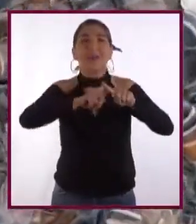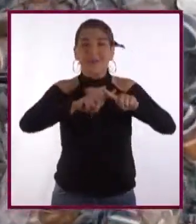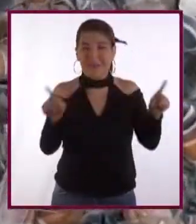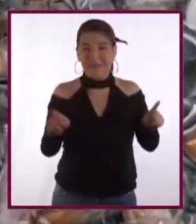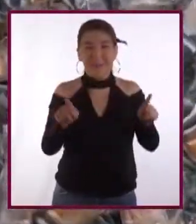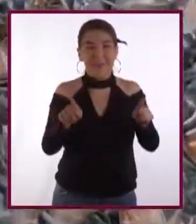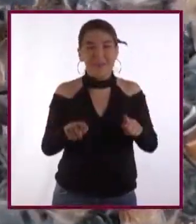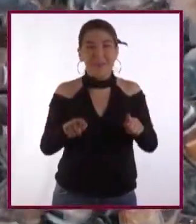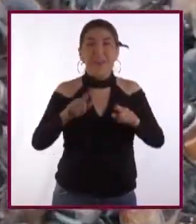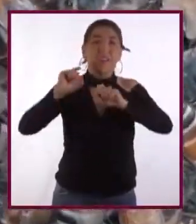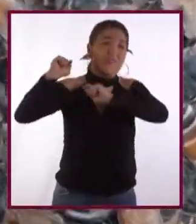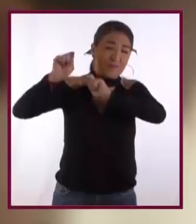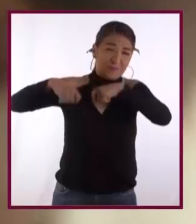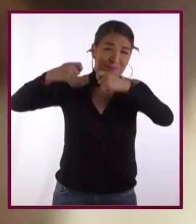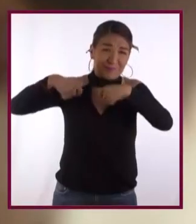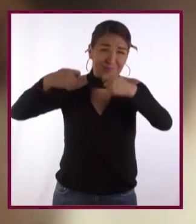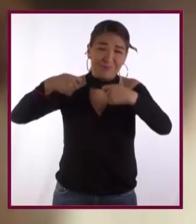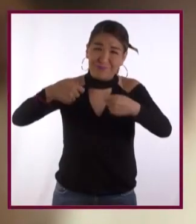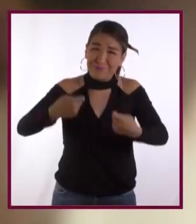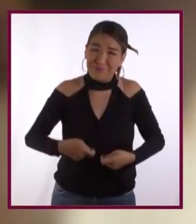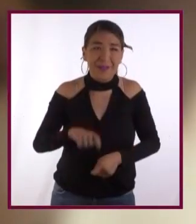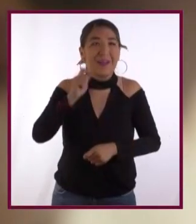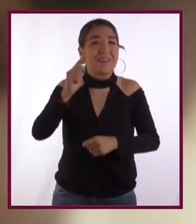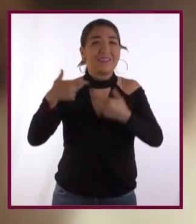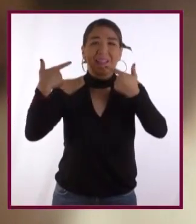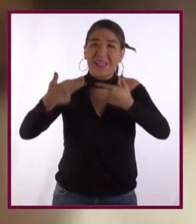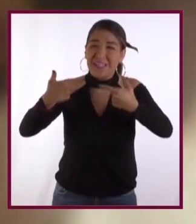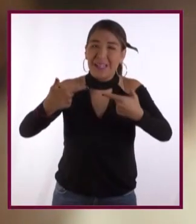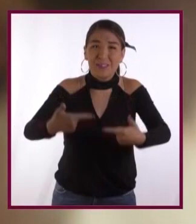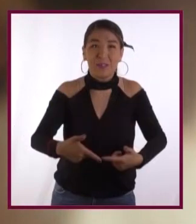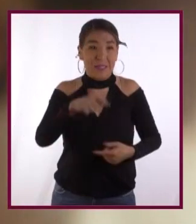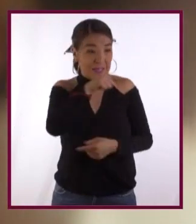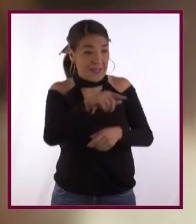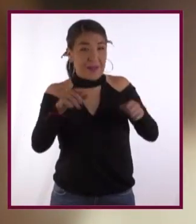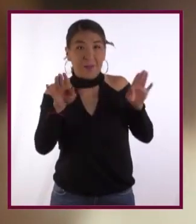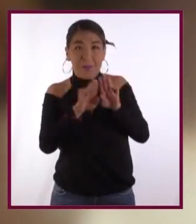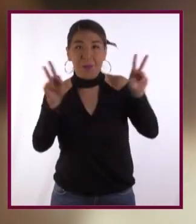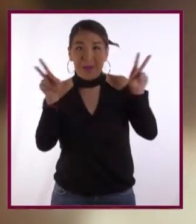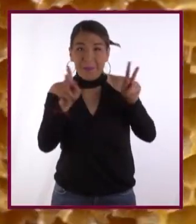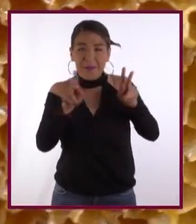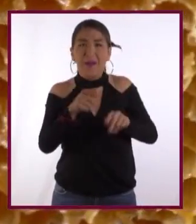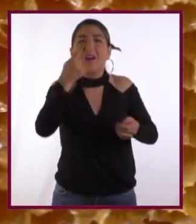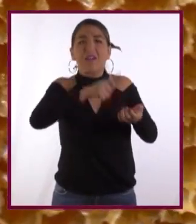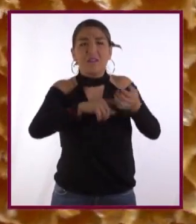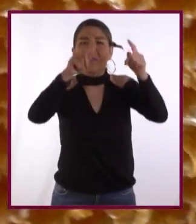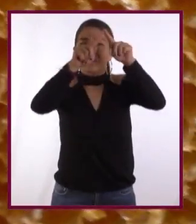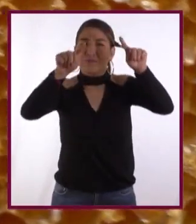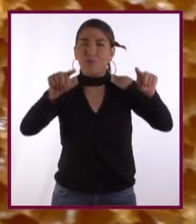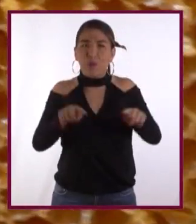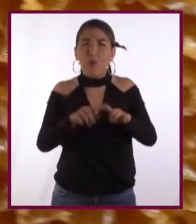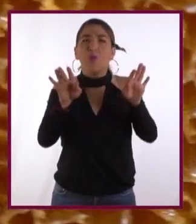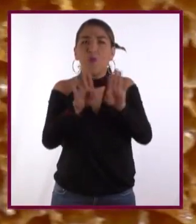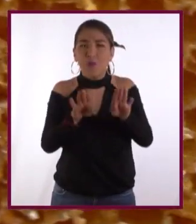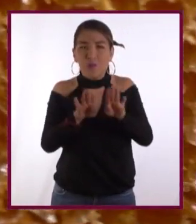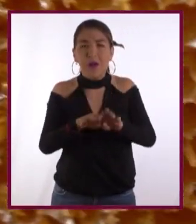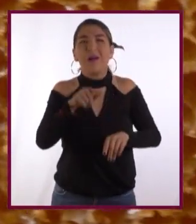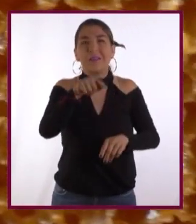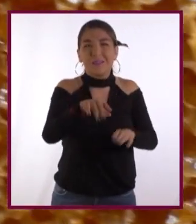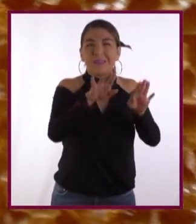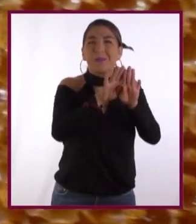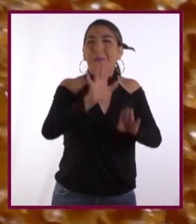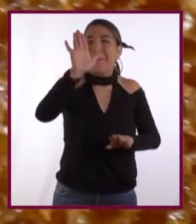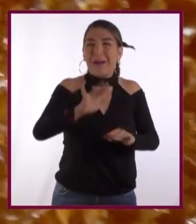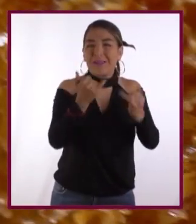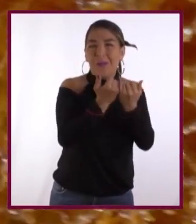tenían formas distintas. De generación a generación de abejas, aquellas con esta capacidad de teselar fueron